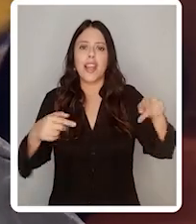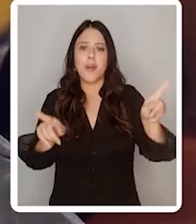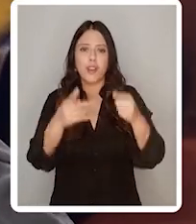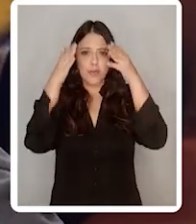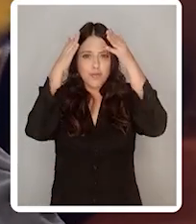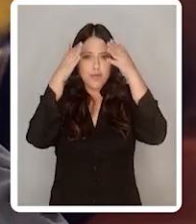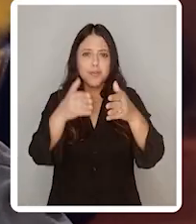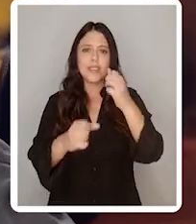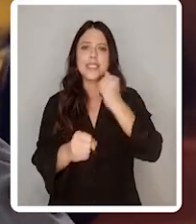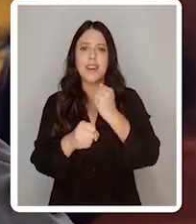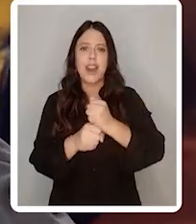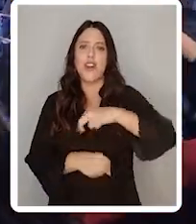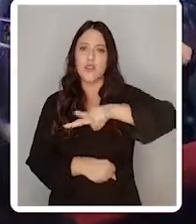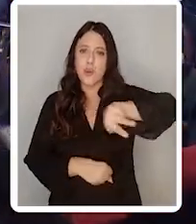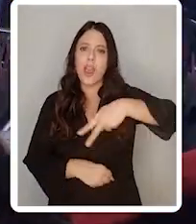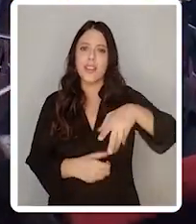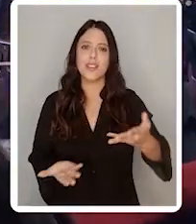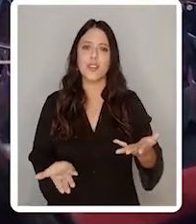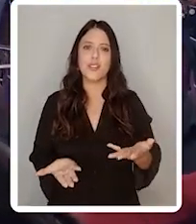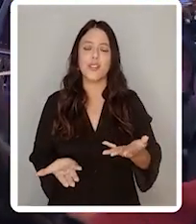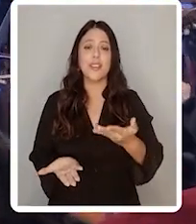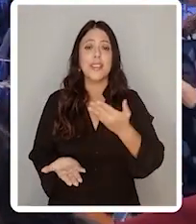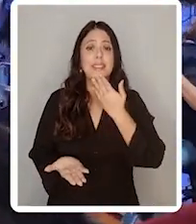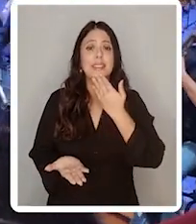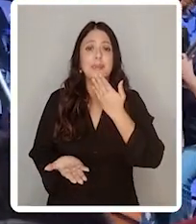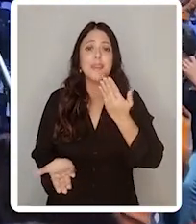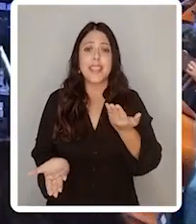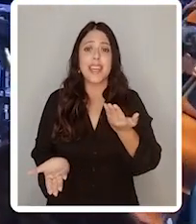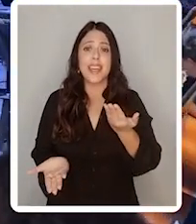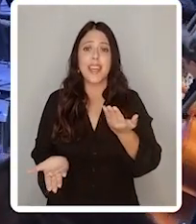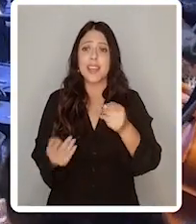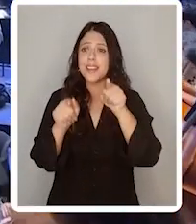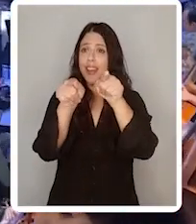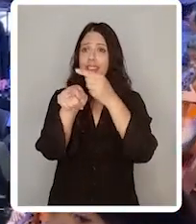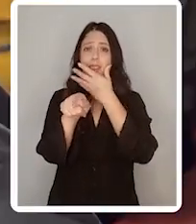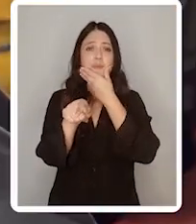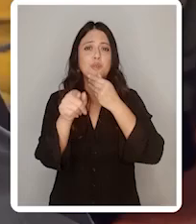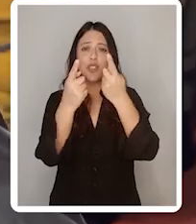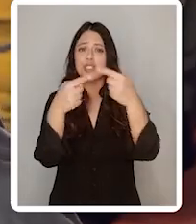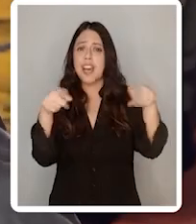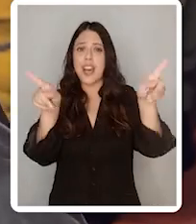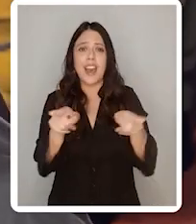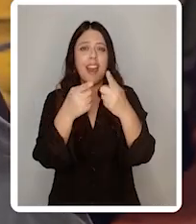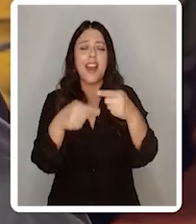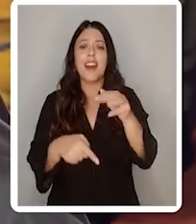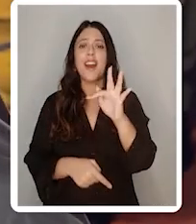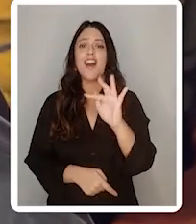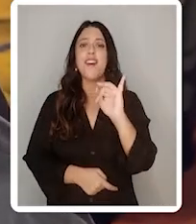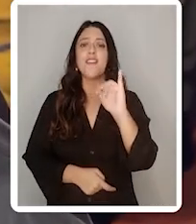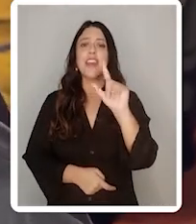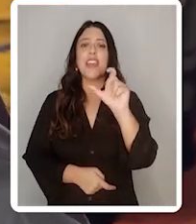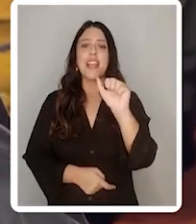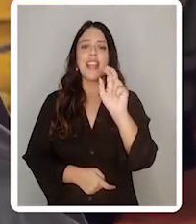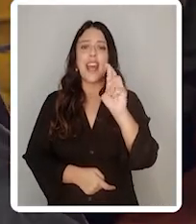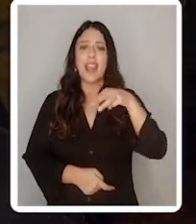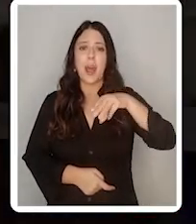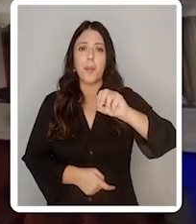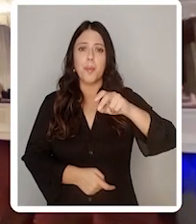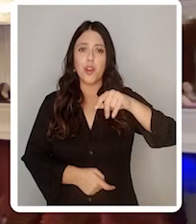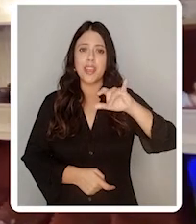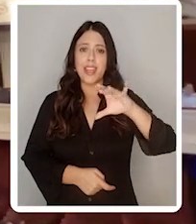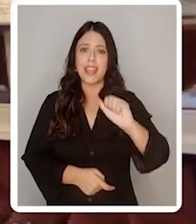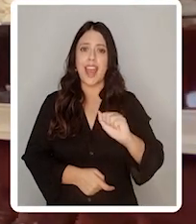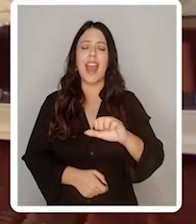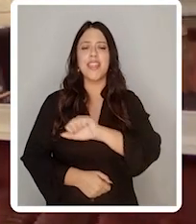tratamos de enfocar en nuestro trabajo, ¿no? Y bueno, ¿qué mayor ejemplo que esta maravillosa orquesta como lo es la Filarmónica de Santiago?